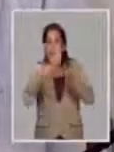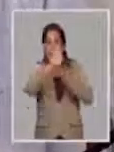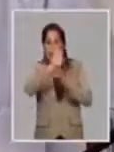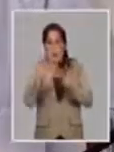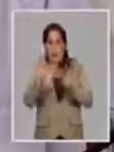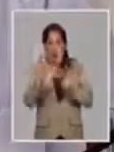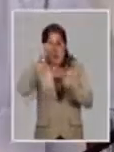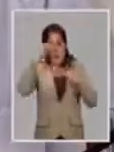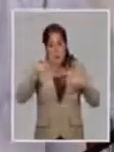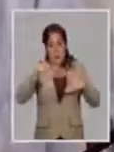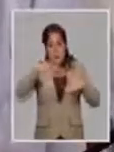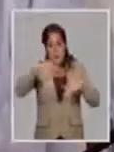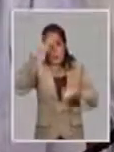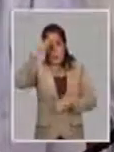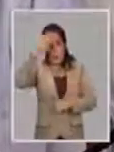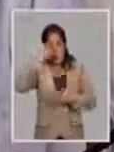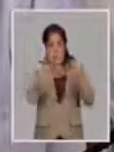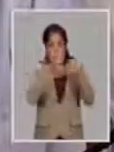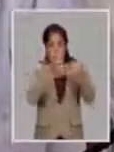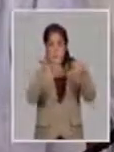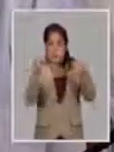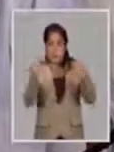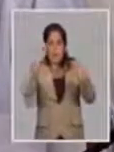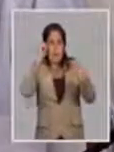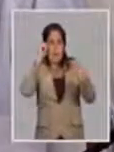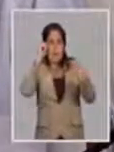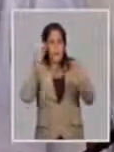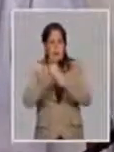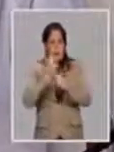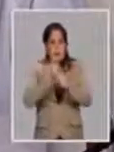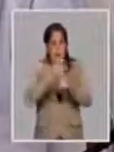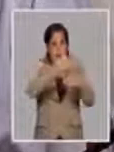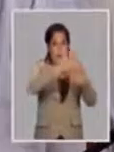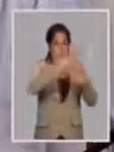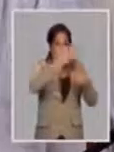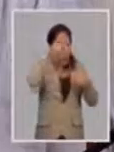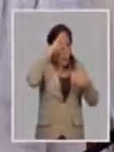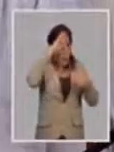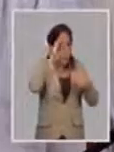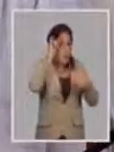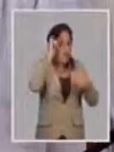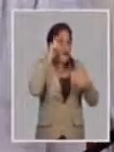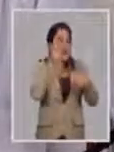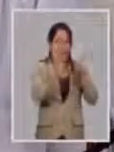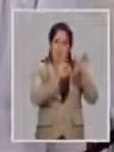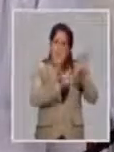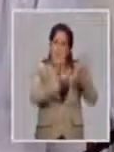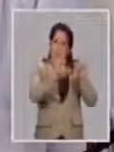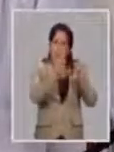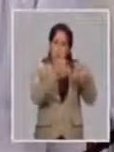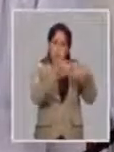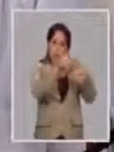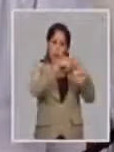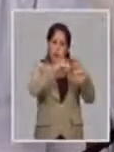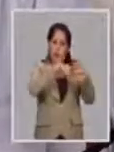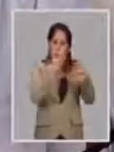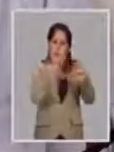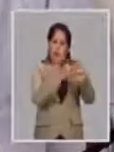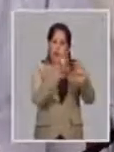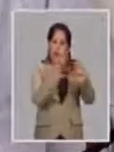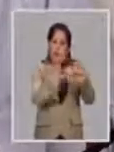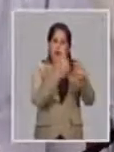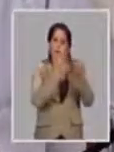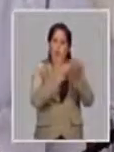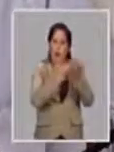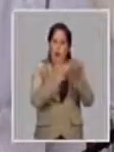70 instituciones de salud en Cuba, y la experiencia que teníamos con el Saturnino Loro ameritaba la selección de ese sitio y estamos